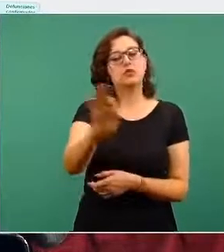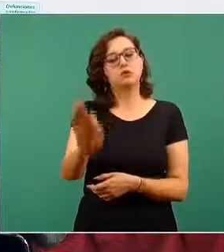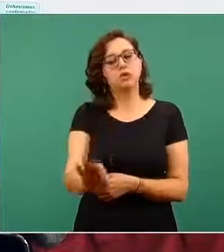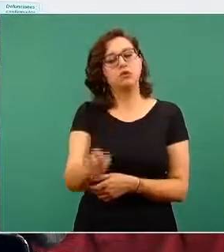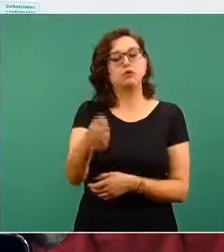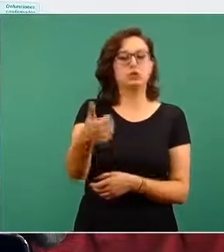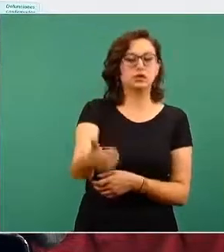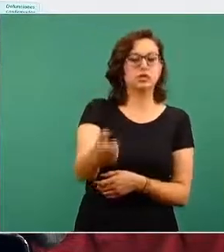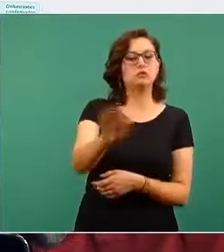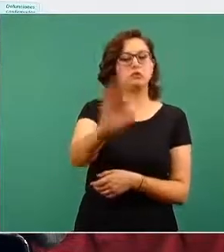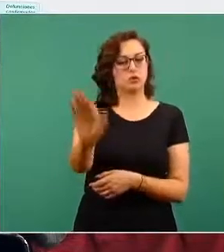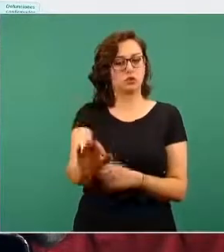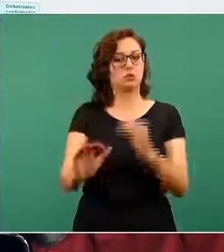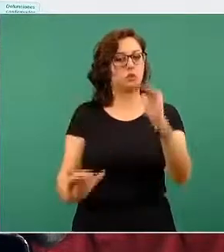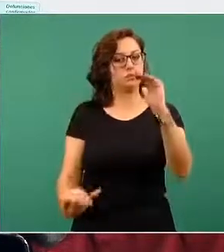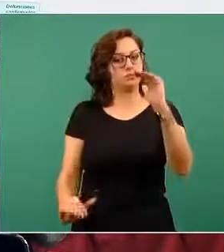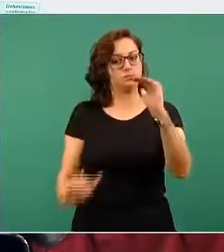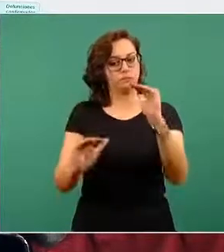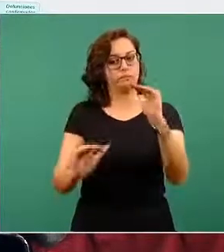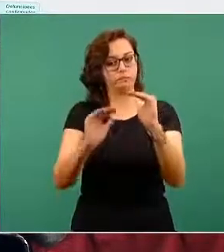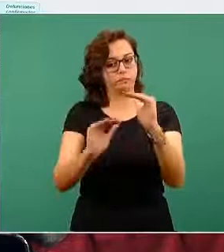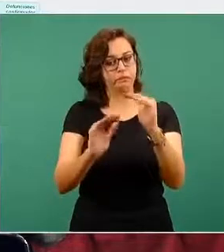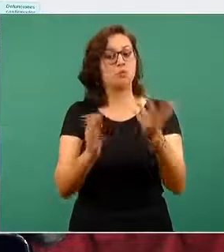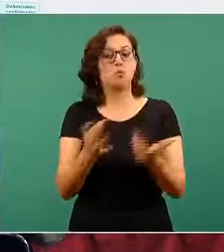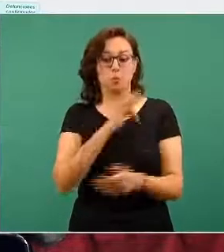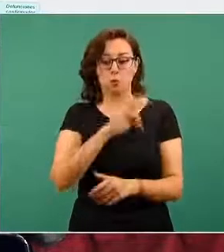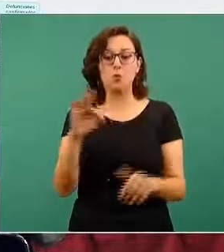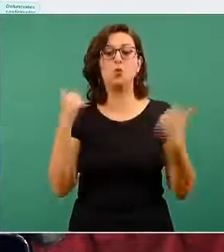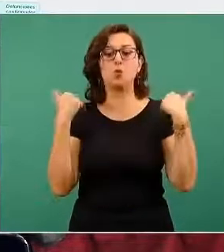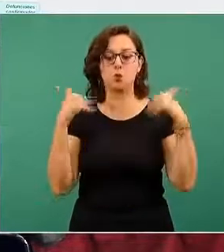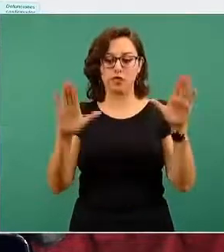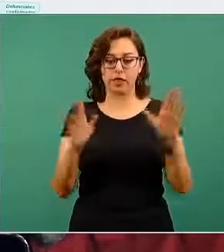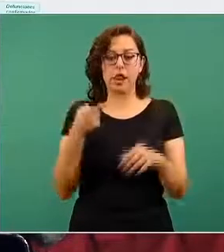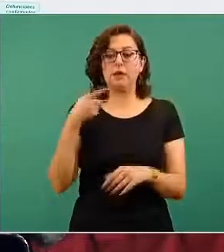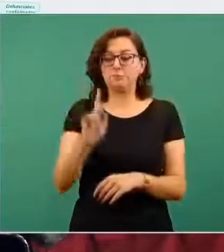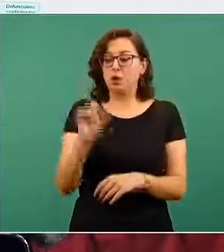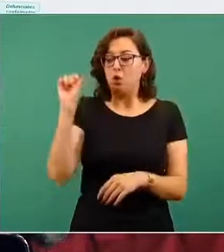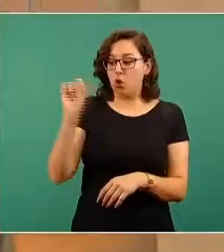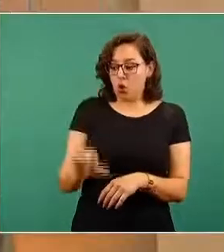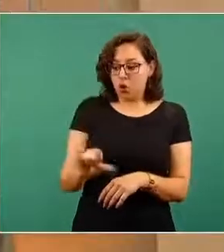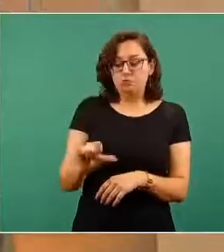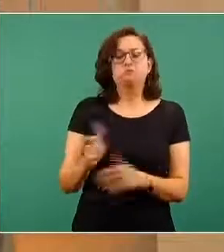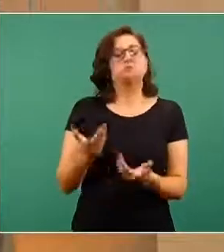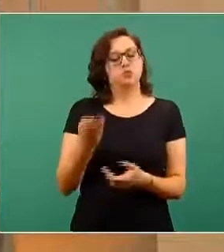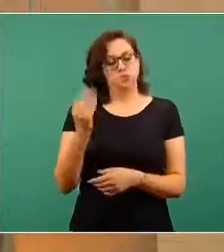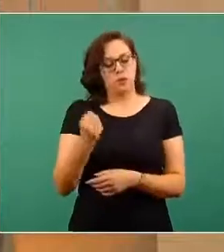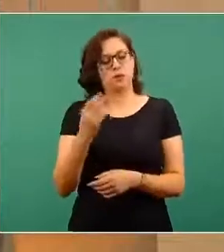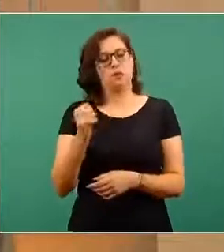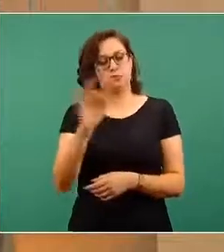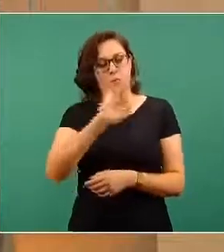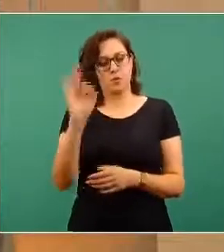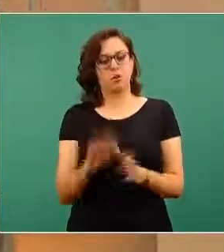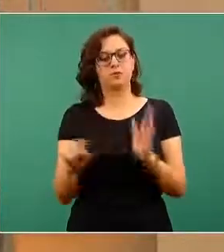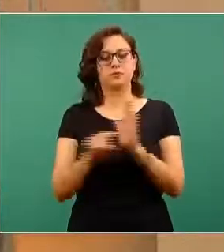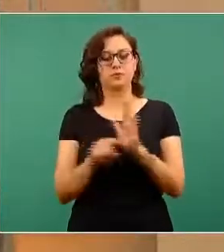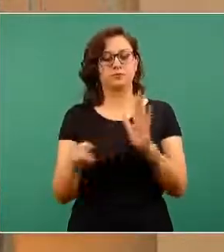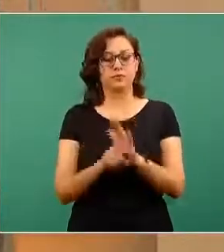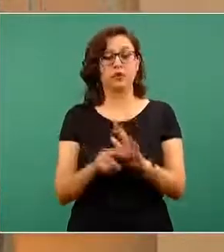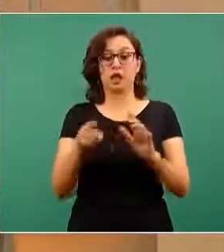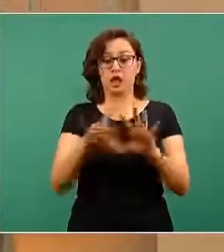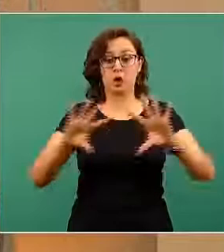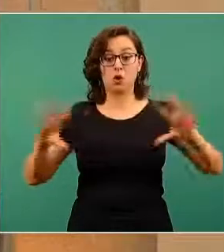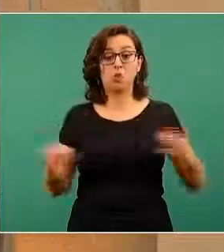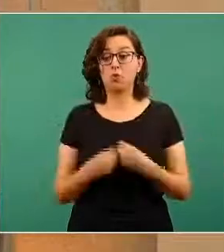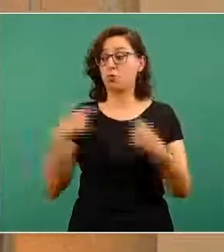tenemos todavía esta disminución. Y están representadas en esta curva las más de 2.421.000